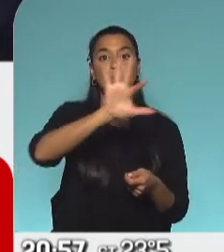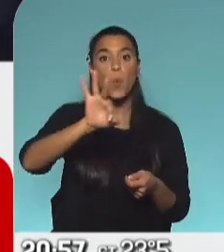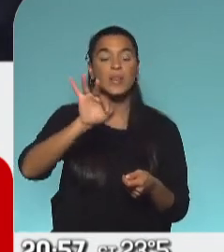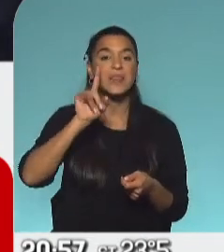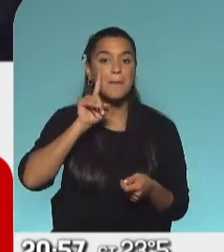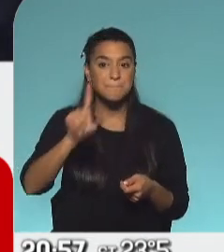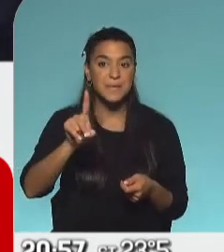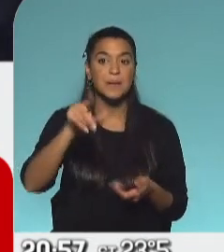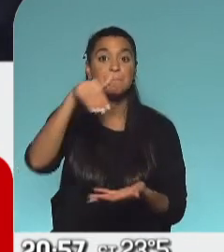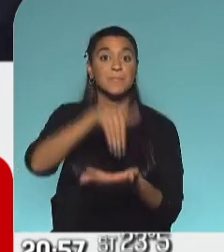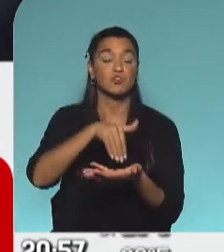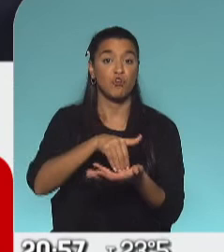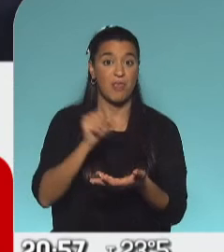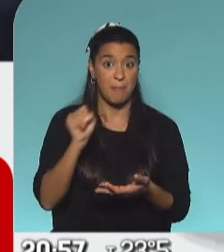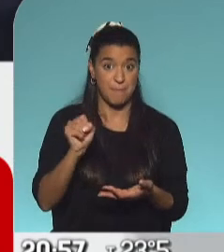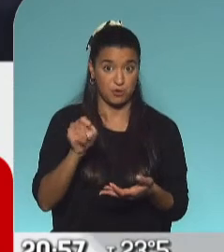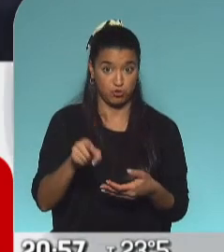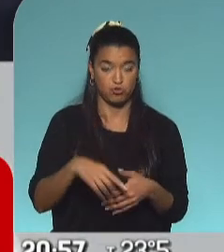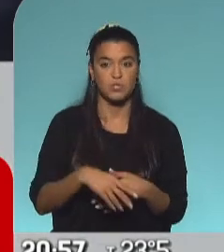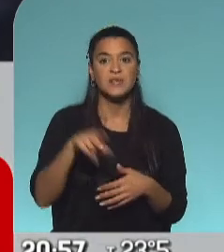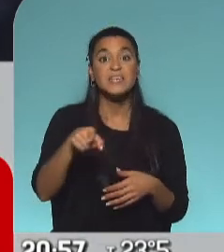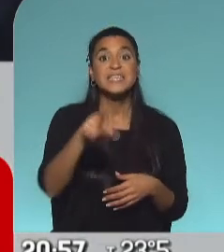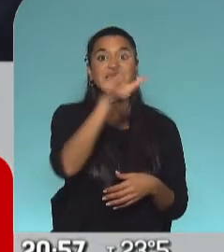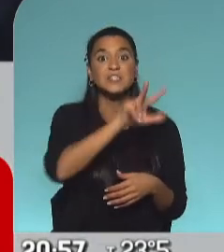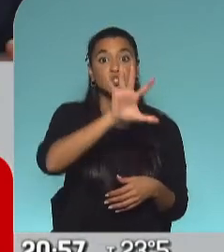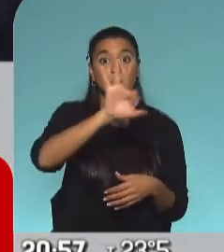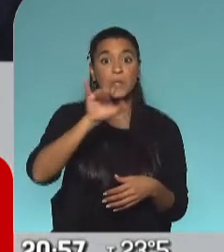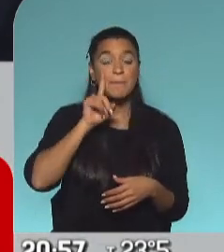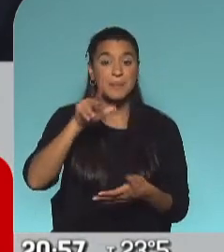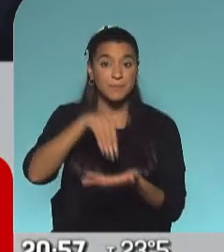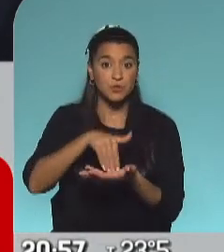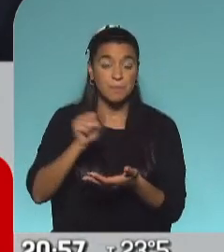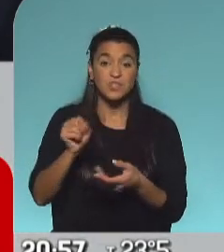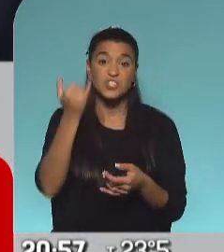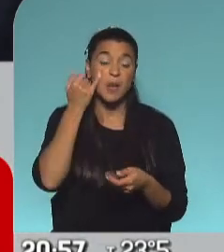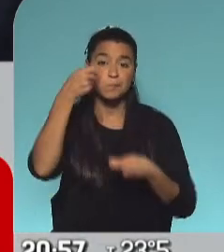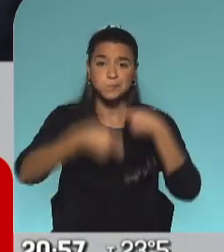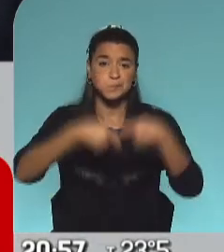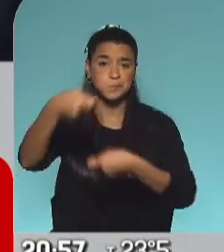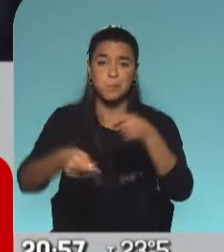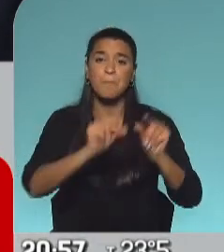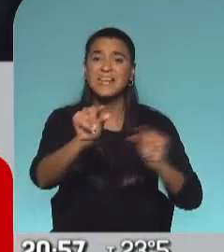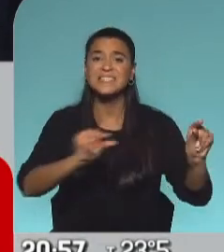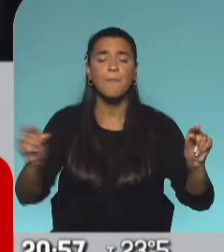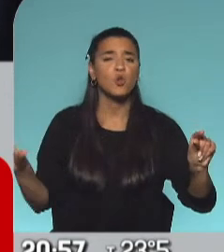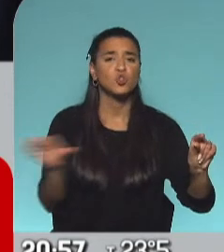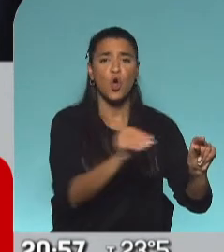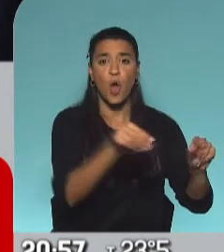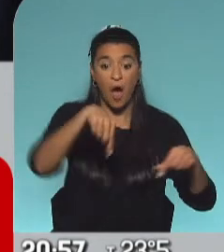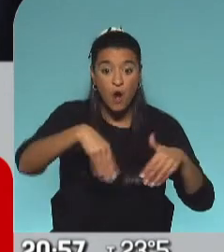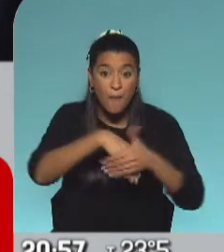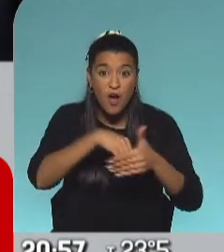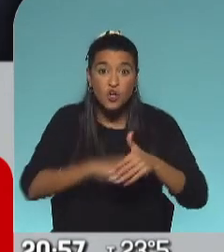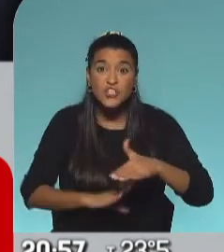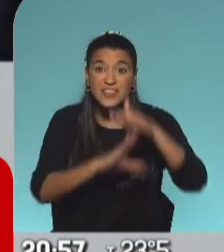350.000 millones de pesos. Esos 350.000 millones de pesos ya se prestaron todos, por ejemplo. Y ahora el Banco Central está pensando